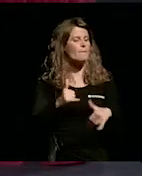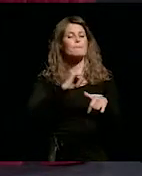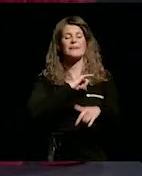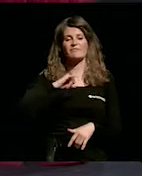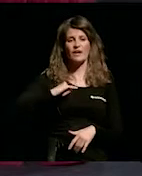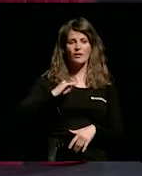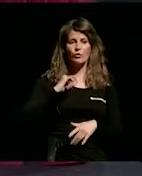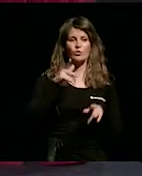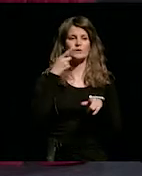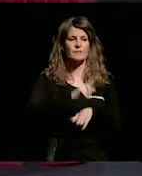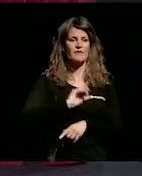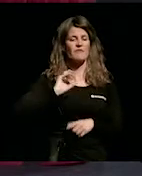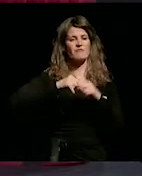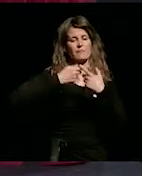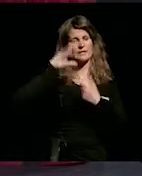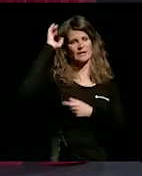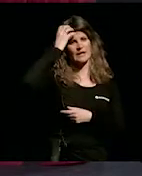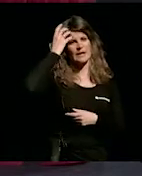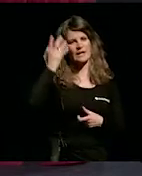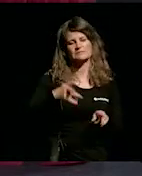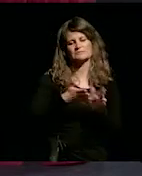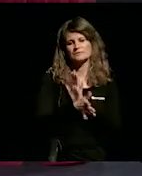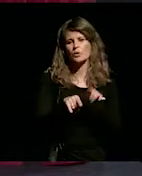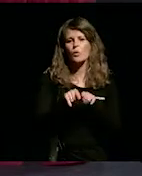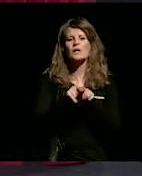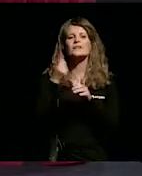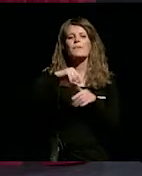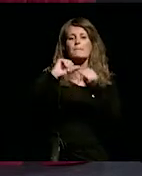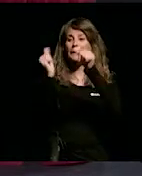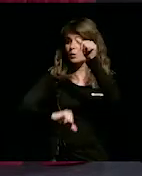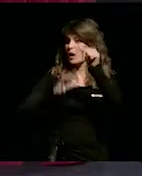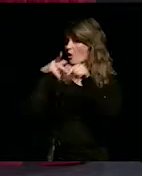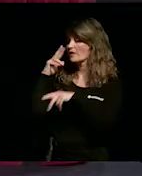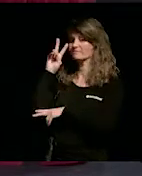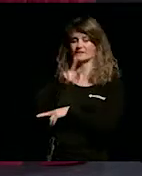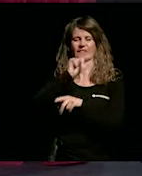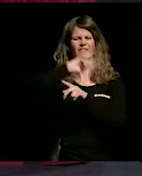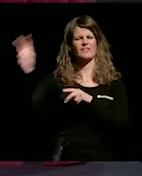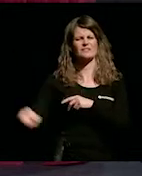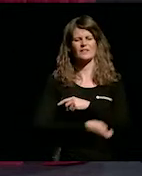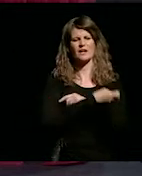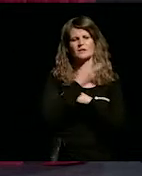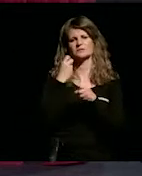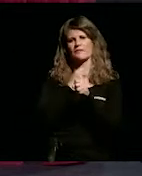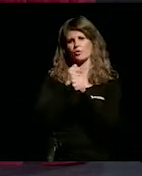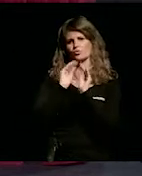y celebraciones de carácter cívico. Esta película nos muestra la diversidad de su trabajo.